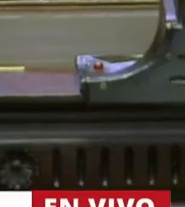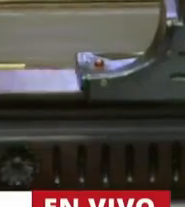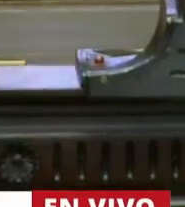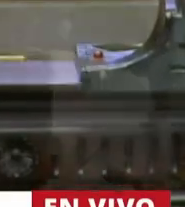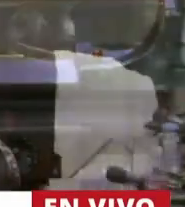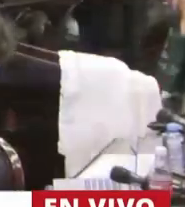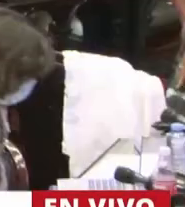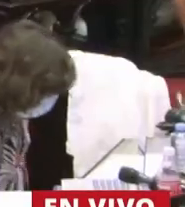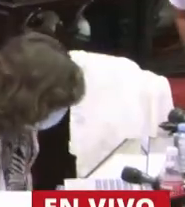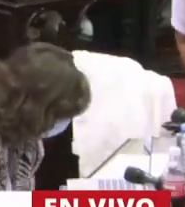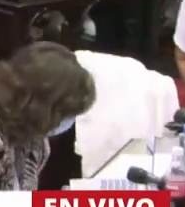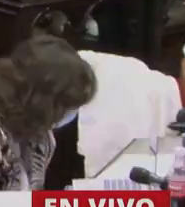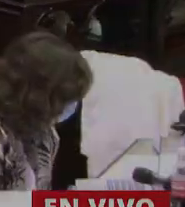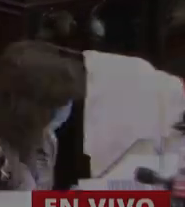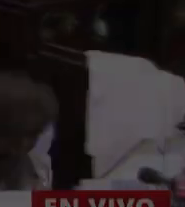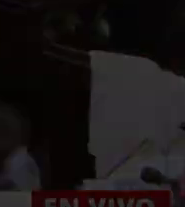Gracias.